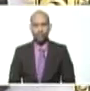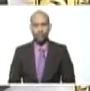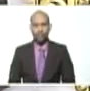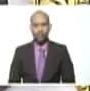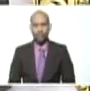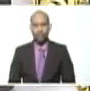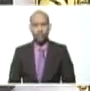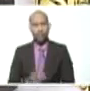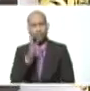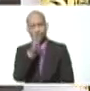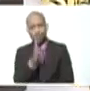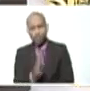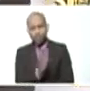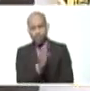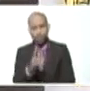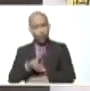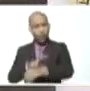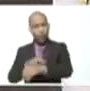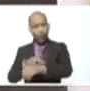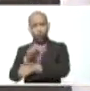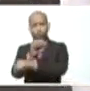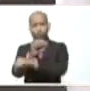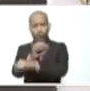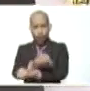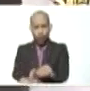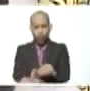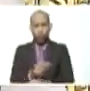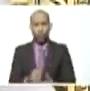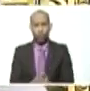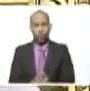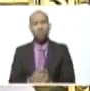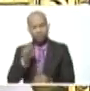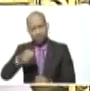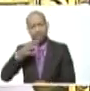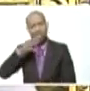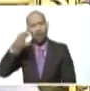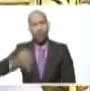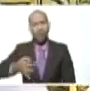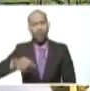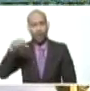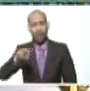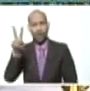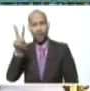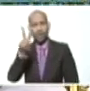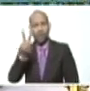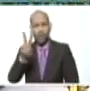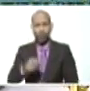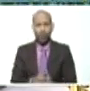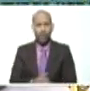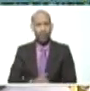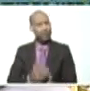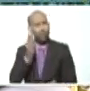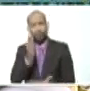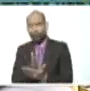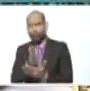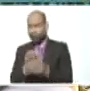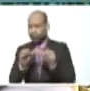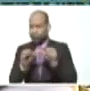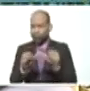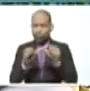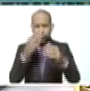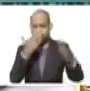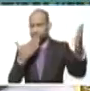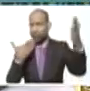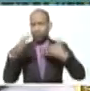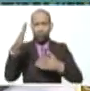La beatificación del doctor José Gregorio nos confirma que Venezuela es y será siempre